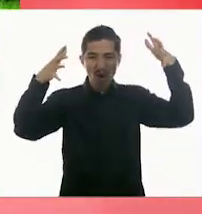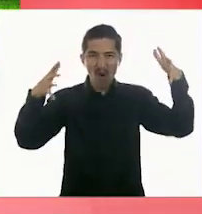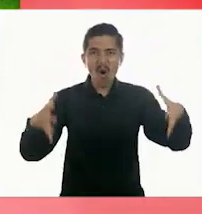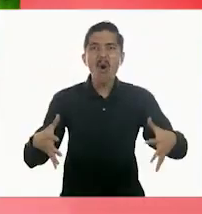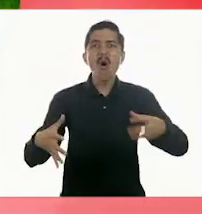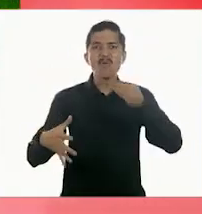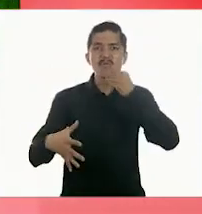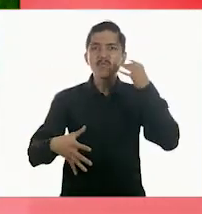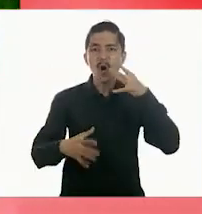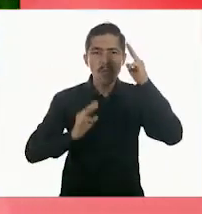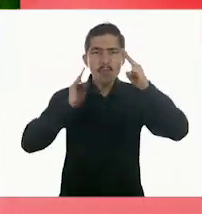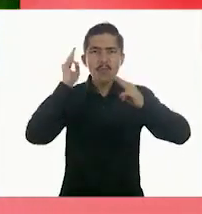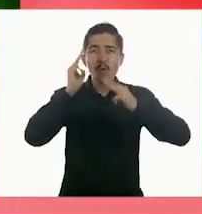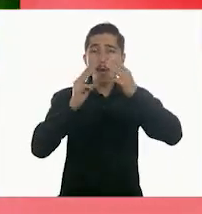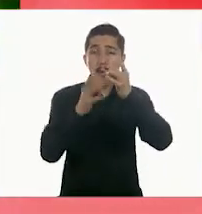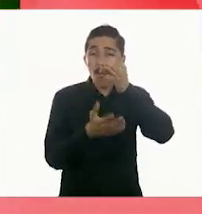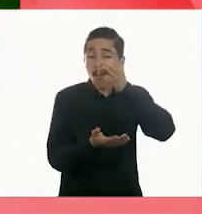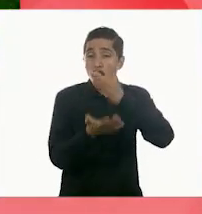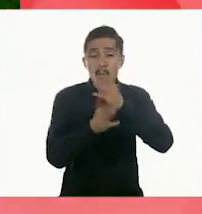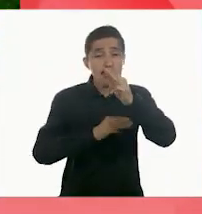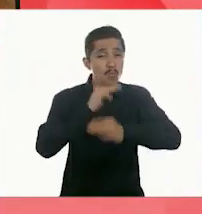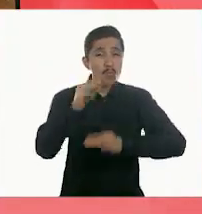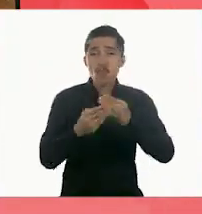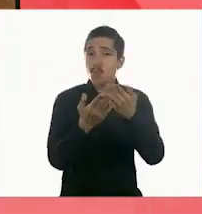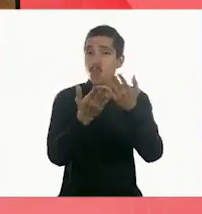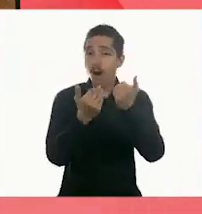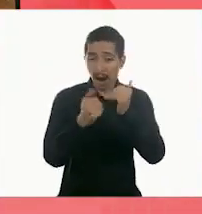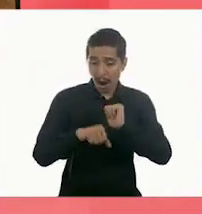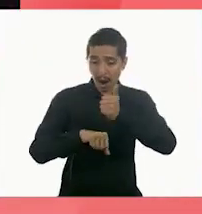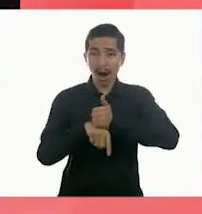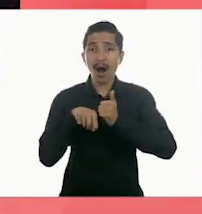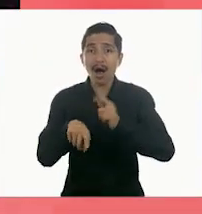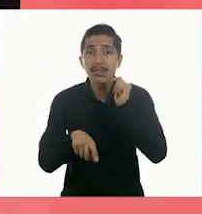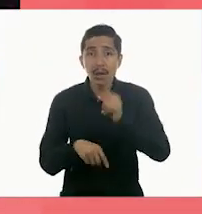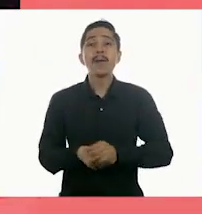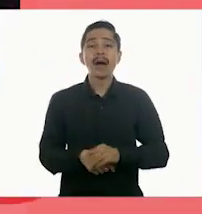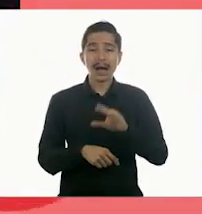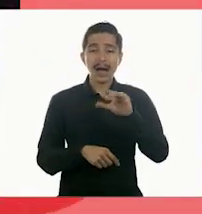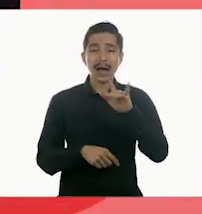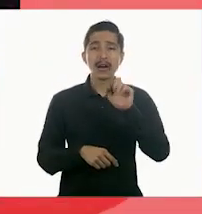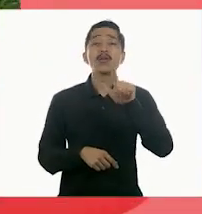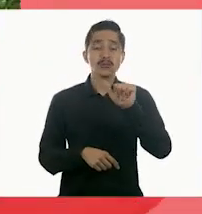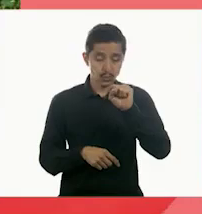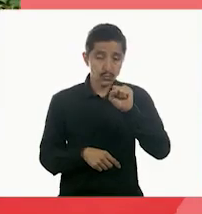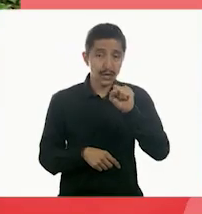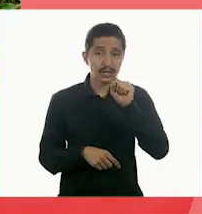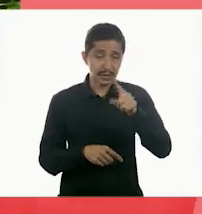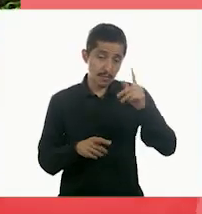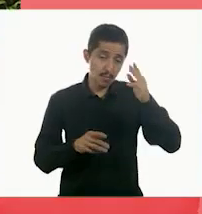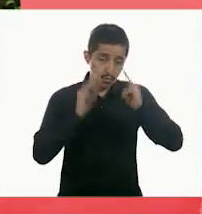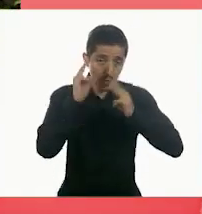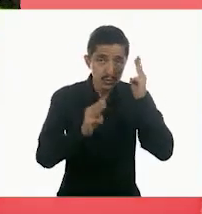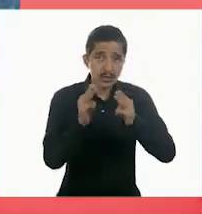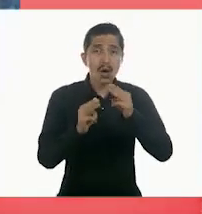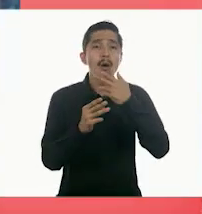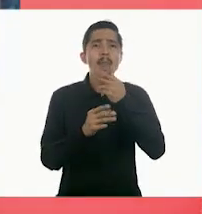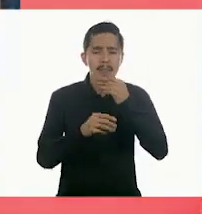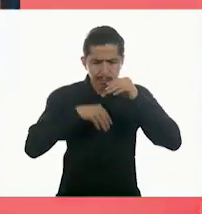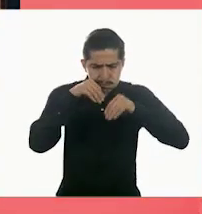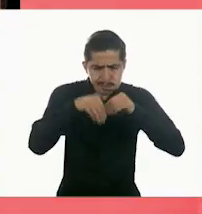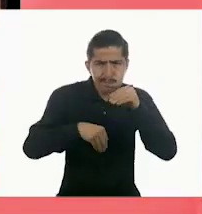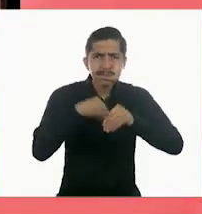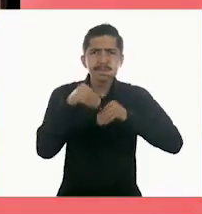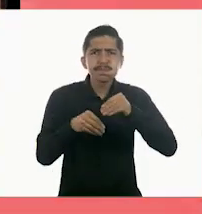integraron un museo único en el mundo, el Museo Arqueológico Carlos Pellicer, donde el también museógrafo reunió